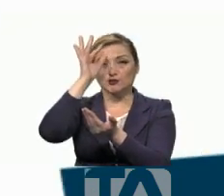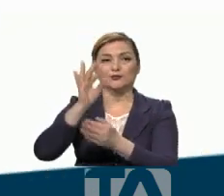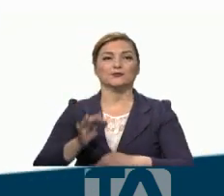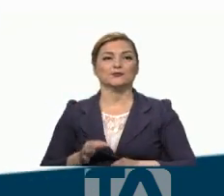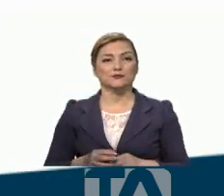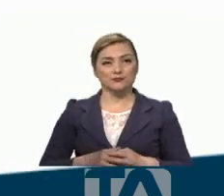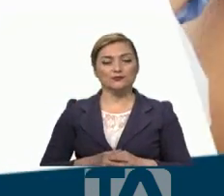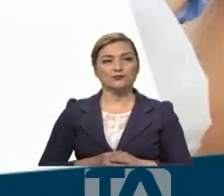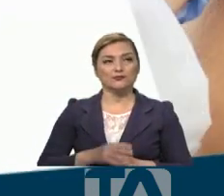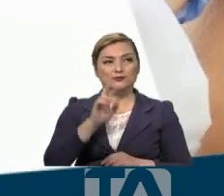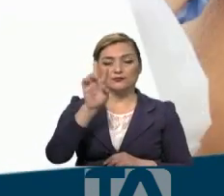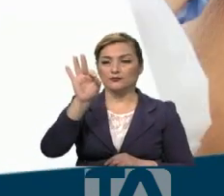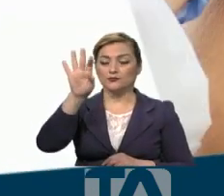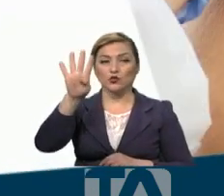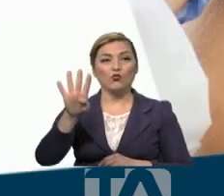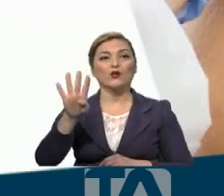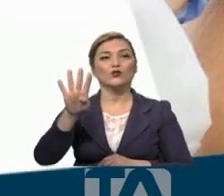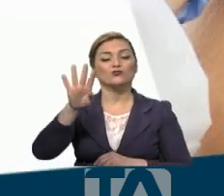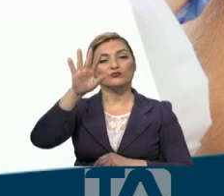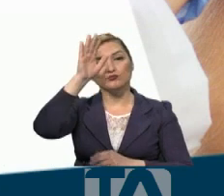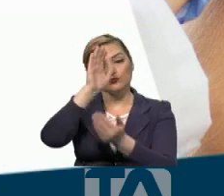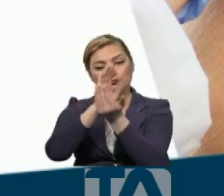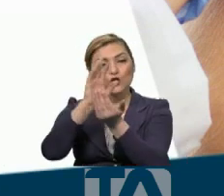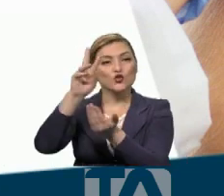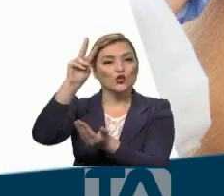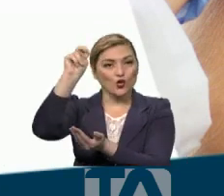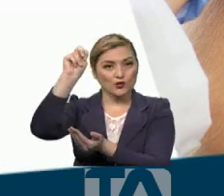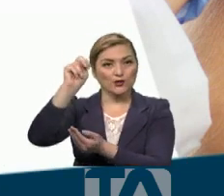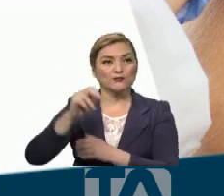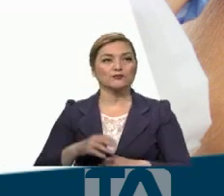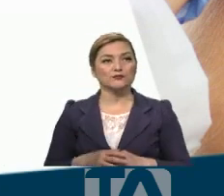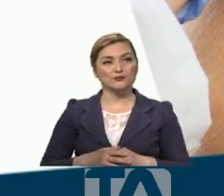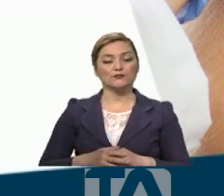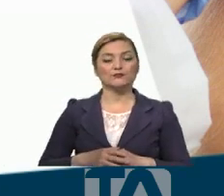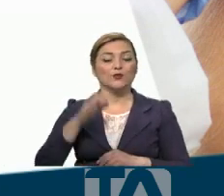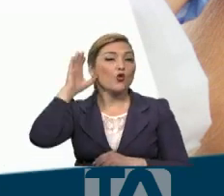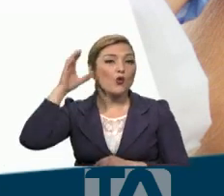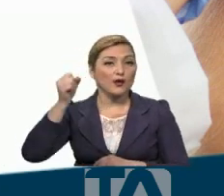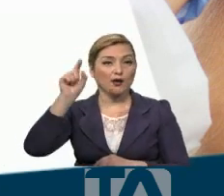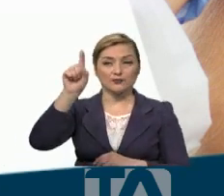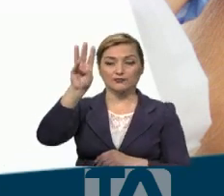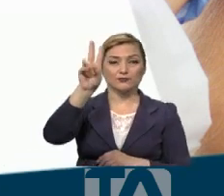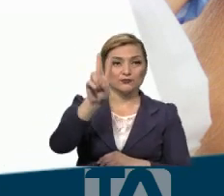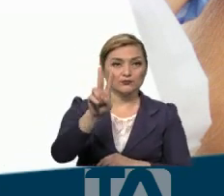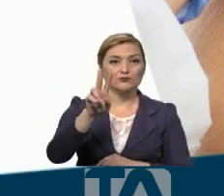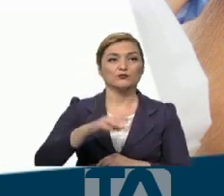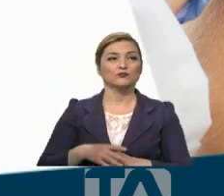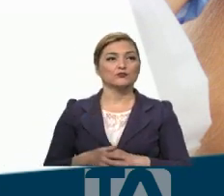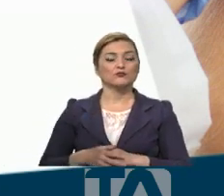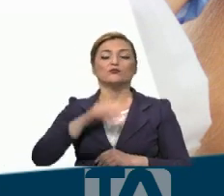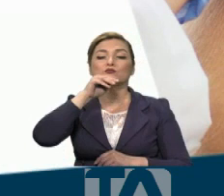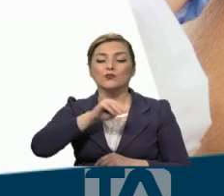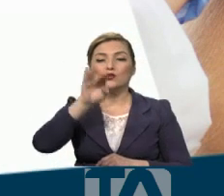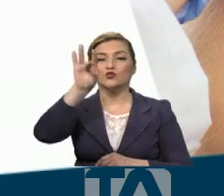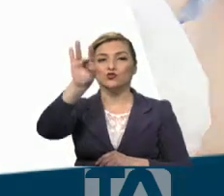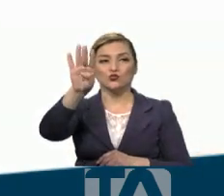IES. 294 se aplicaron en el Hospital Carlos Andrade Marine, en el José Carrasco 162, en